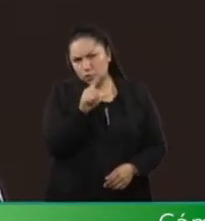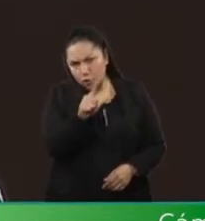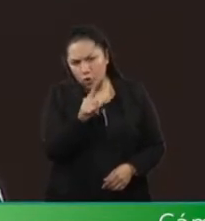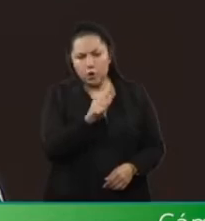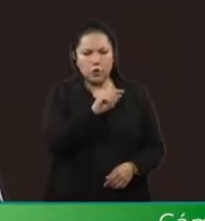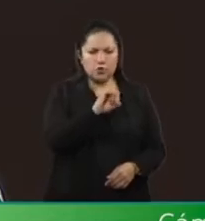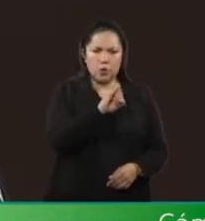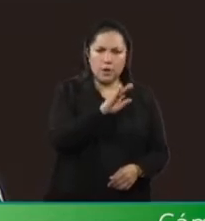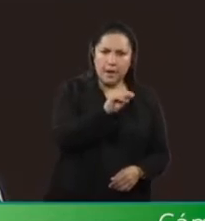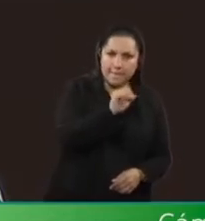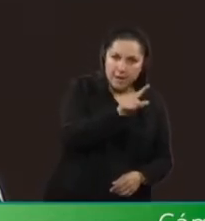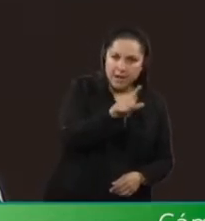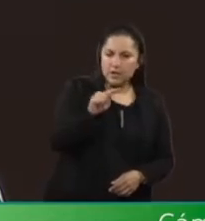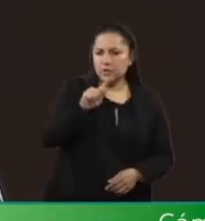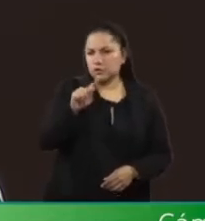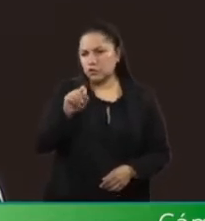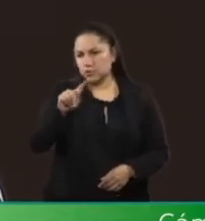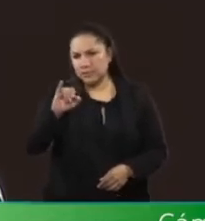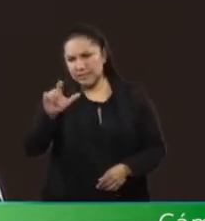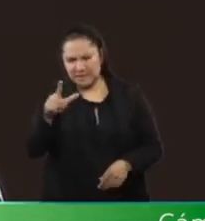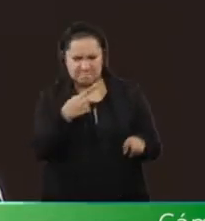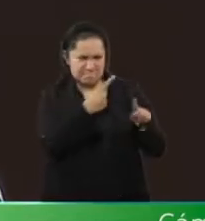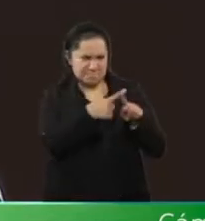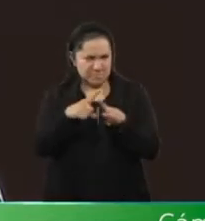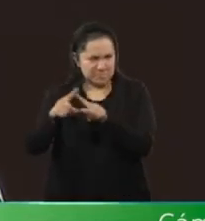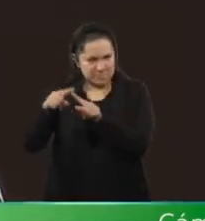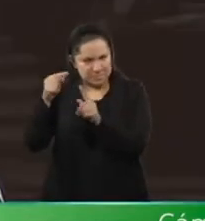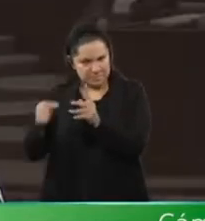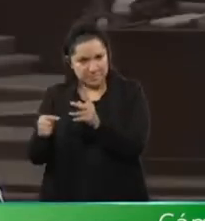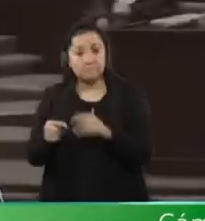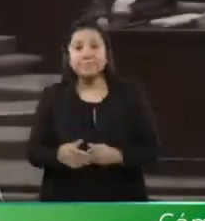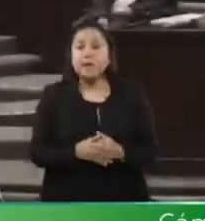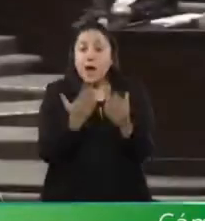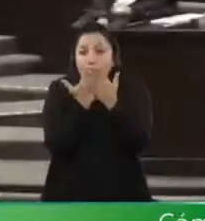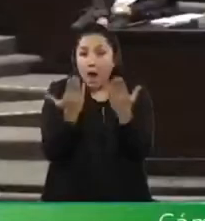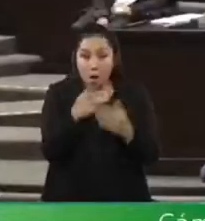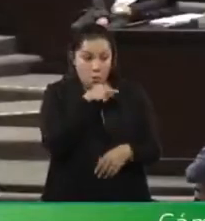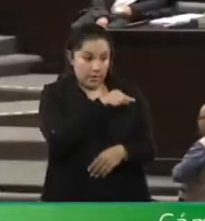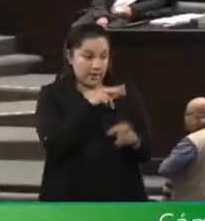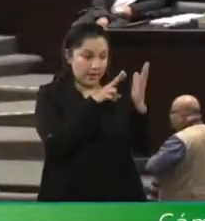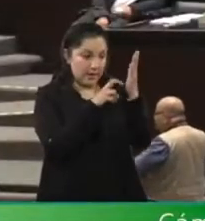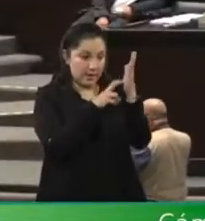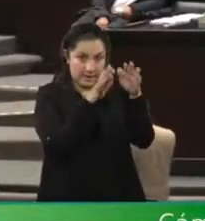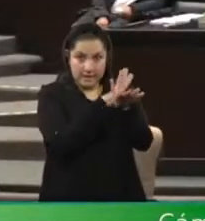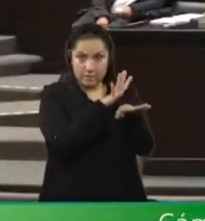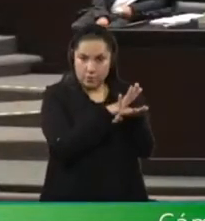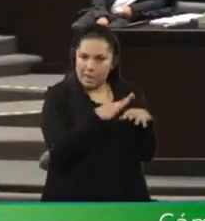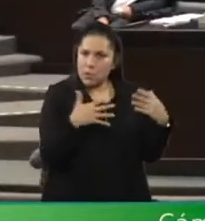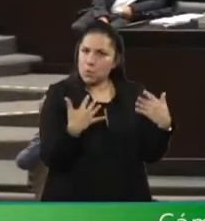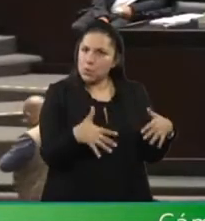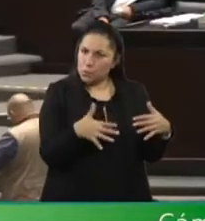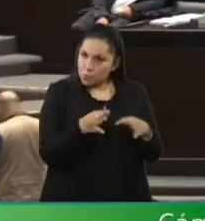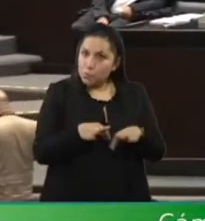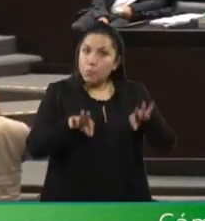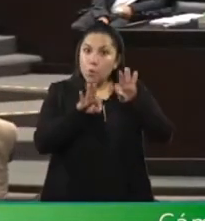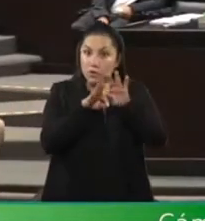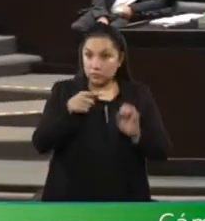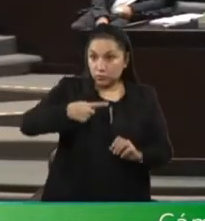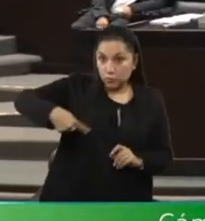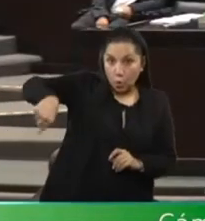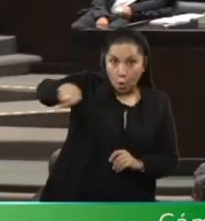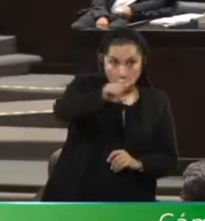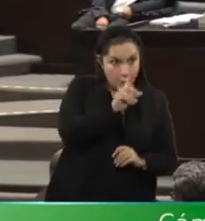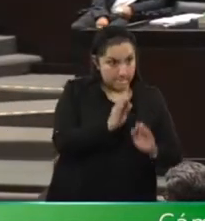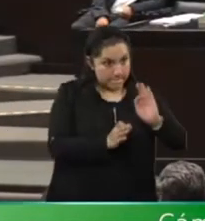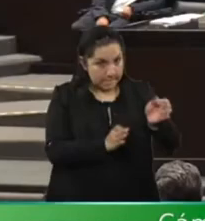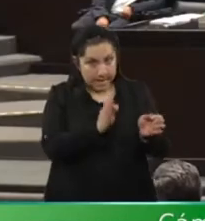el tzotzil. Esta reforma requiere una gran voluntad para que dé resultados.